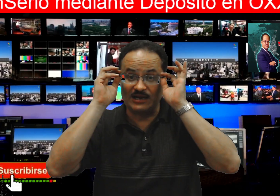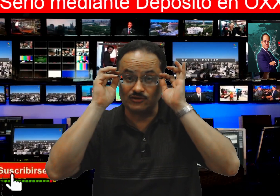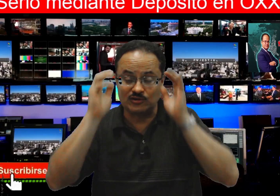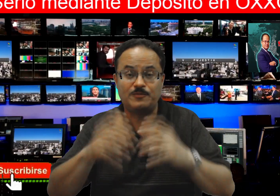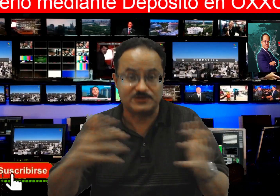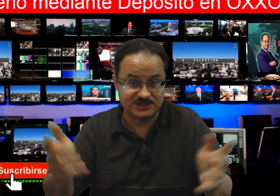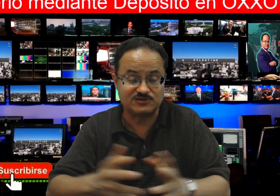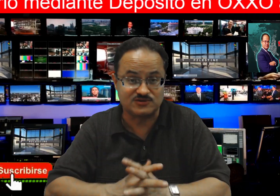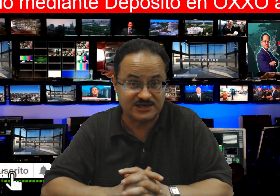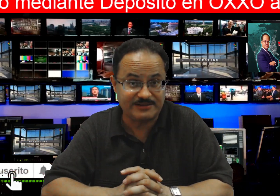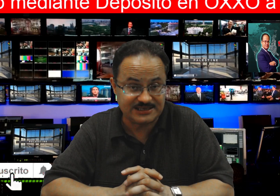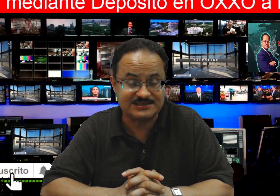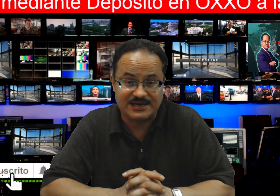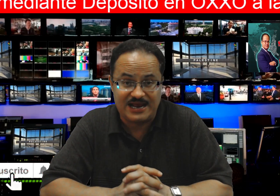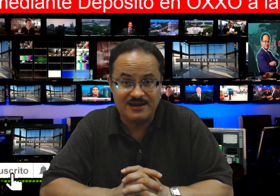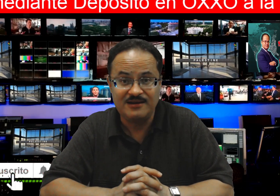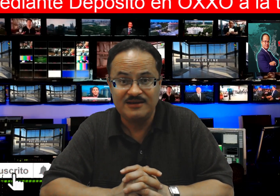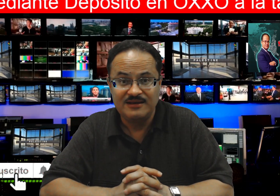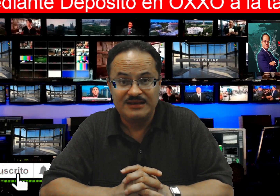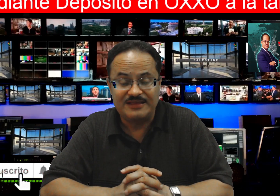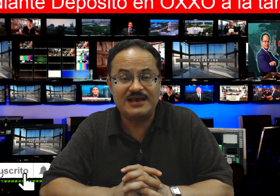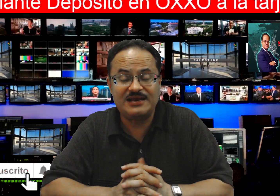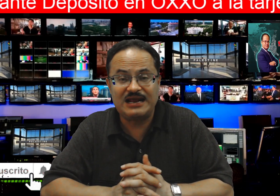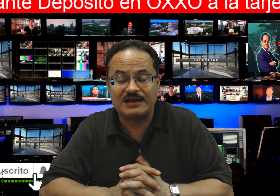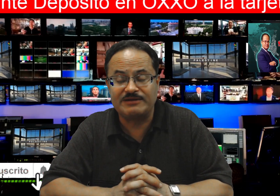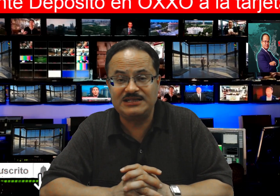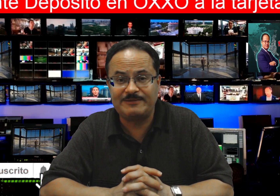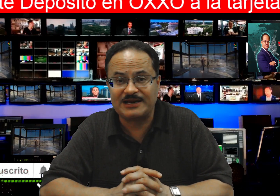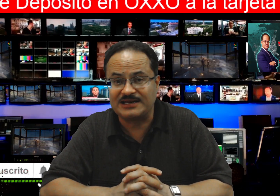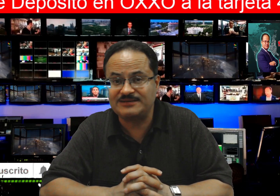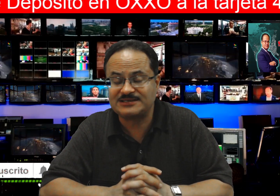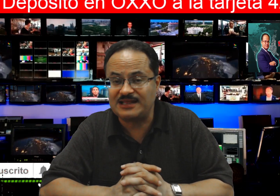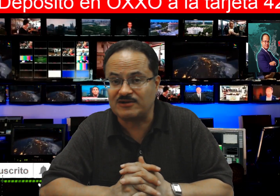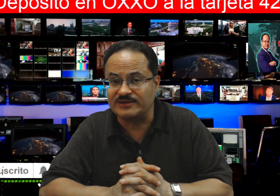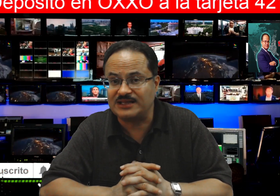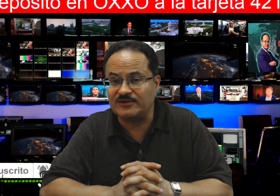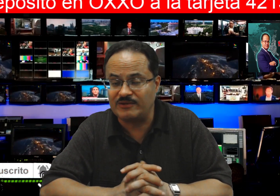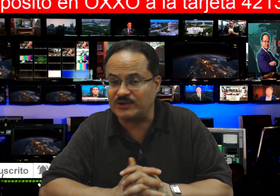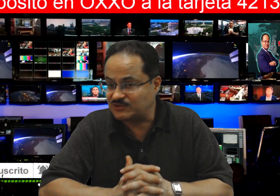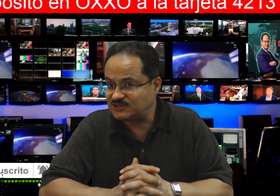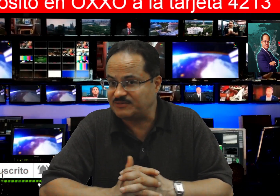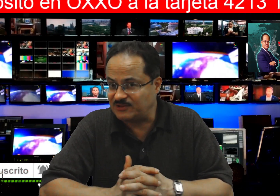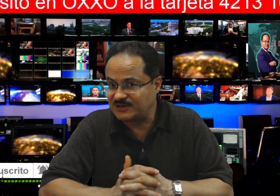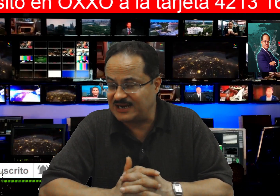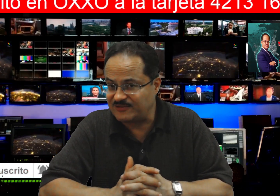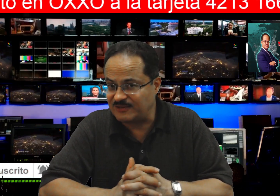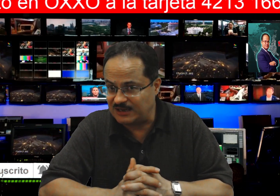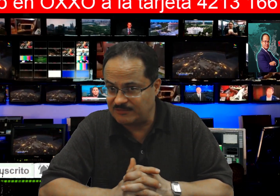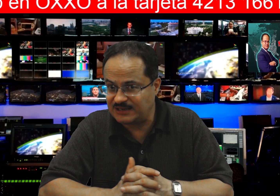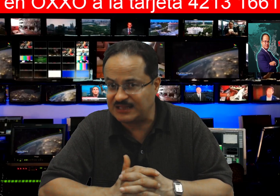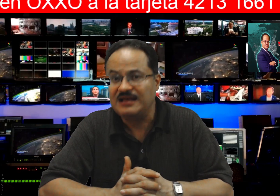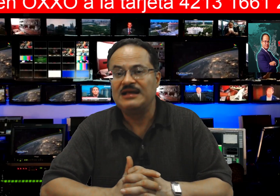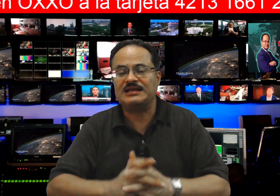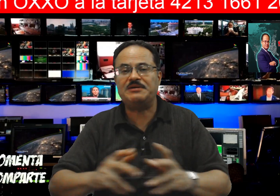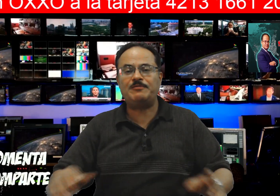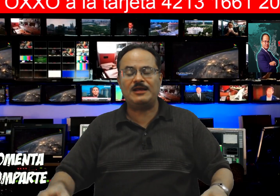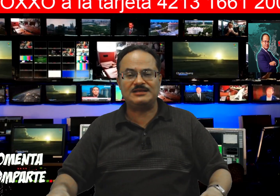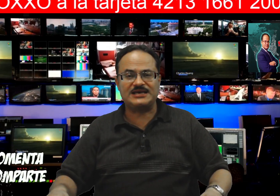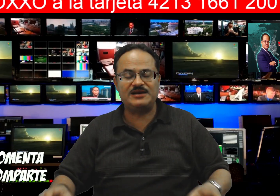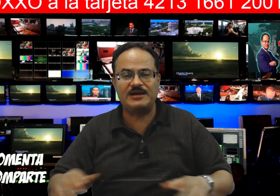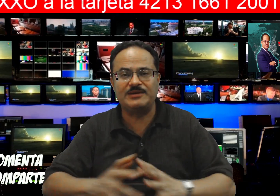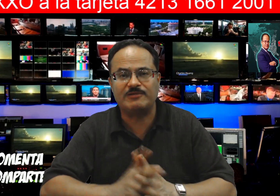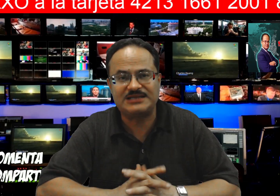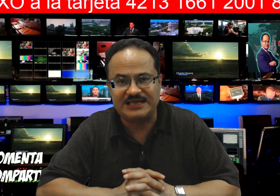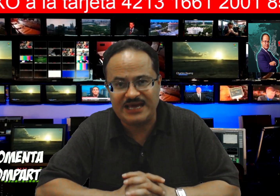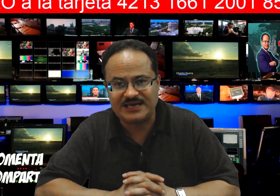este canal YouTube por cierto suscríbete a este canal Dale click a la campanita para que recibas cada comentario nuevo de tu servidor Gerardo de la huerta también pueden